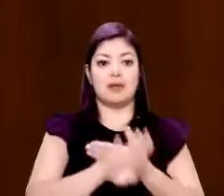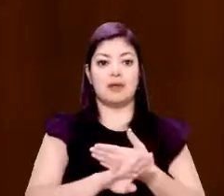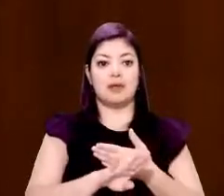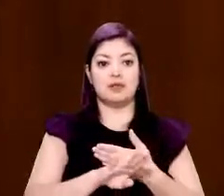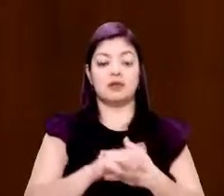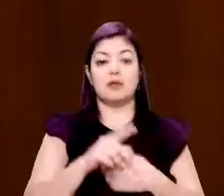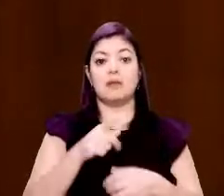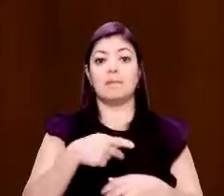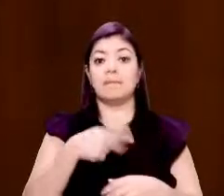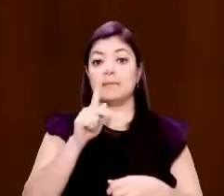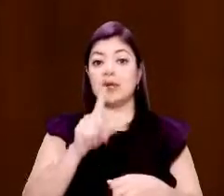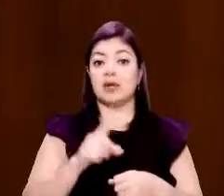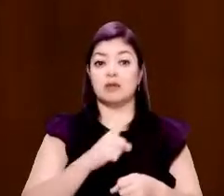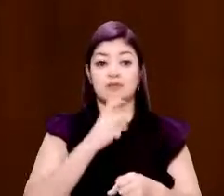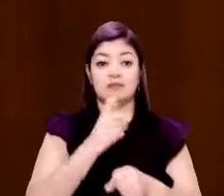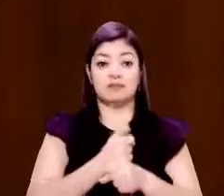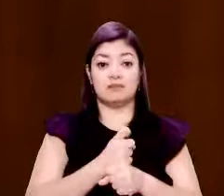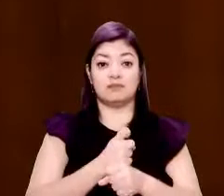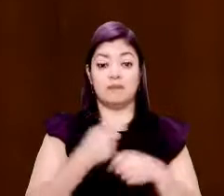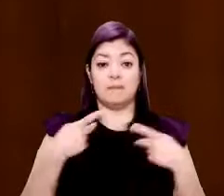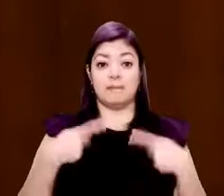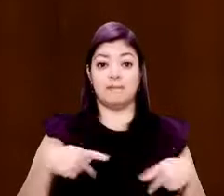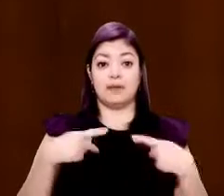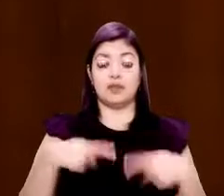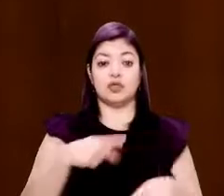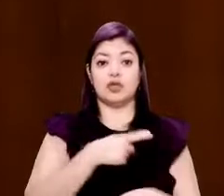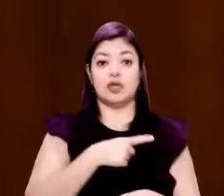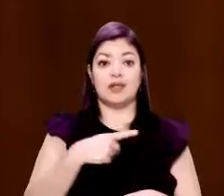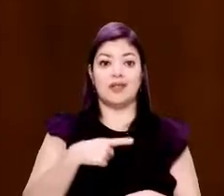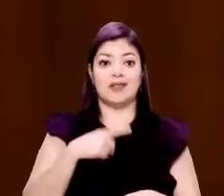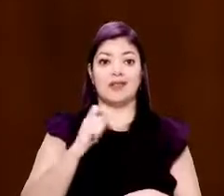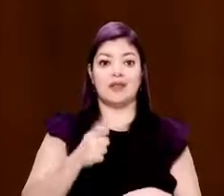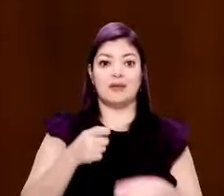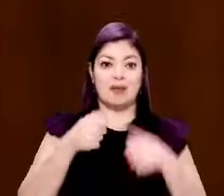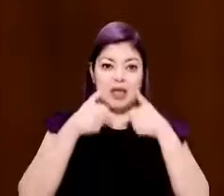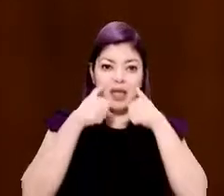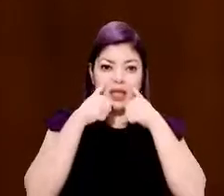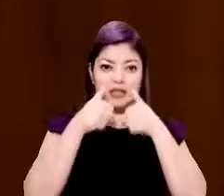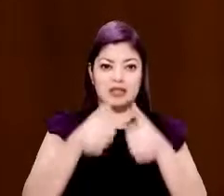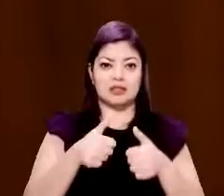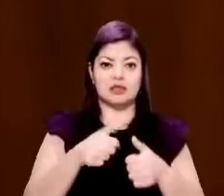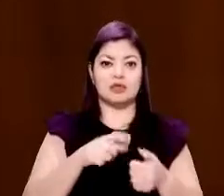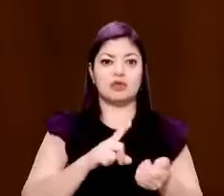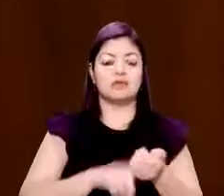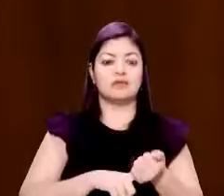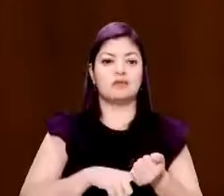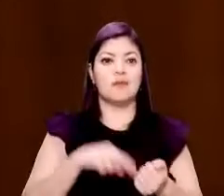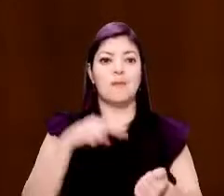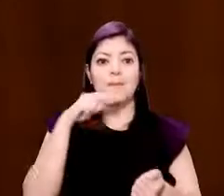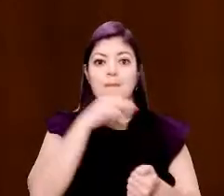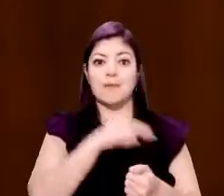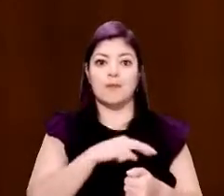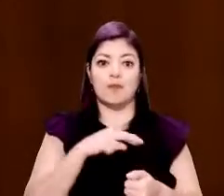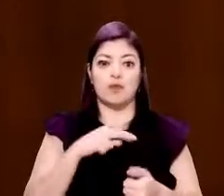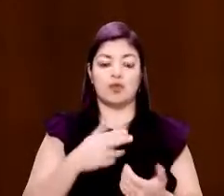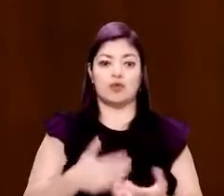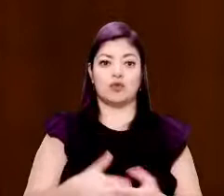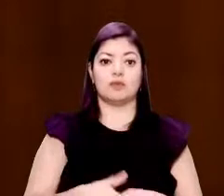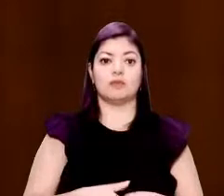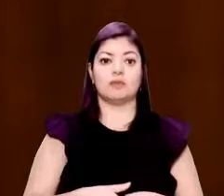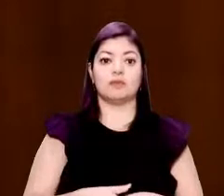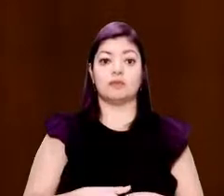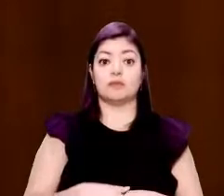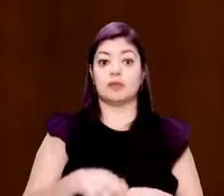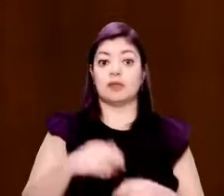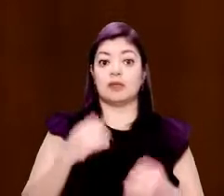todo que la población sea atendida en los primeros niveles de atención de manera pronta,